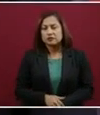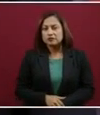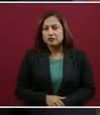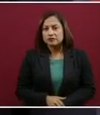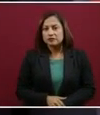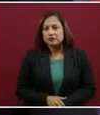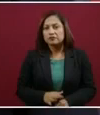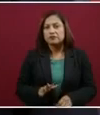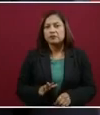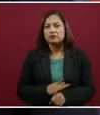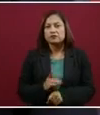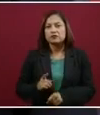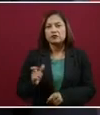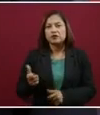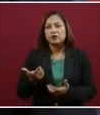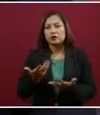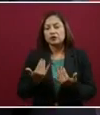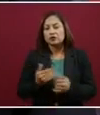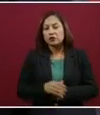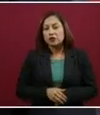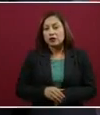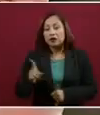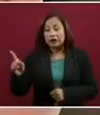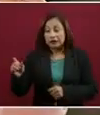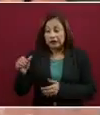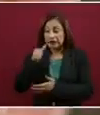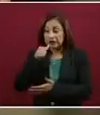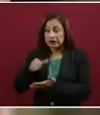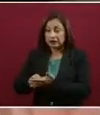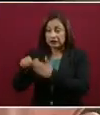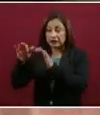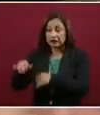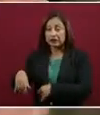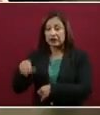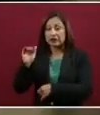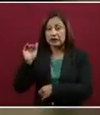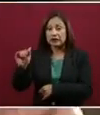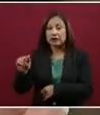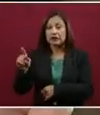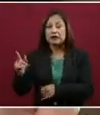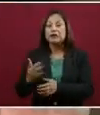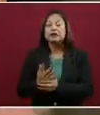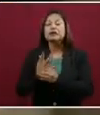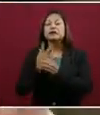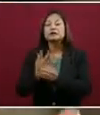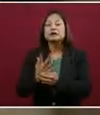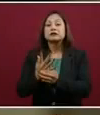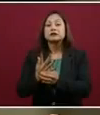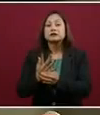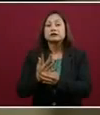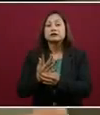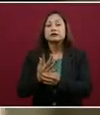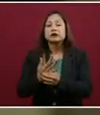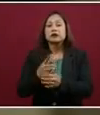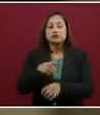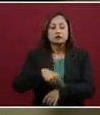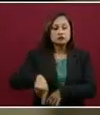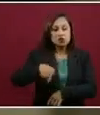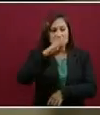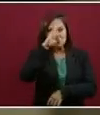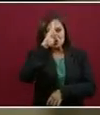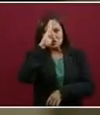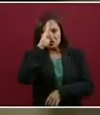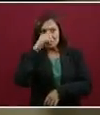pagar. Y la frase textual que él usa, cito, dice: contrario a lo que se piense, no robé ni me